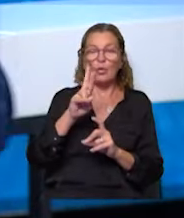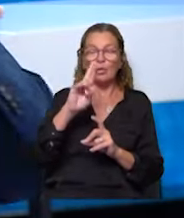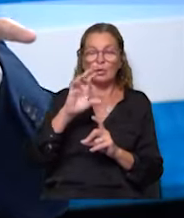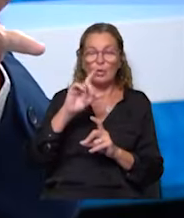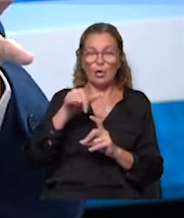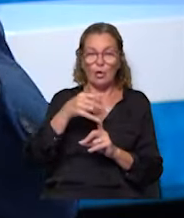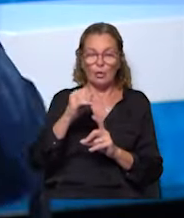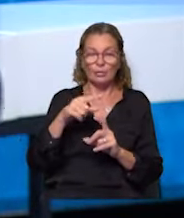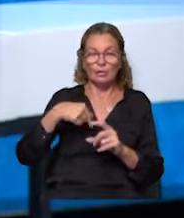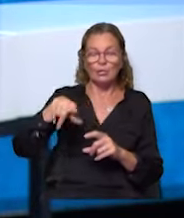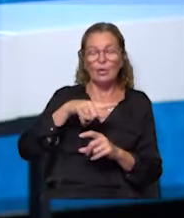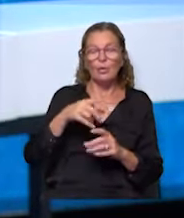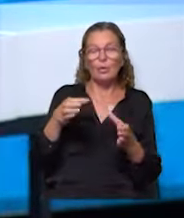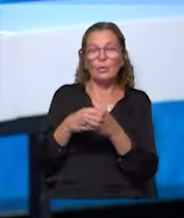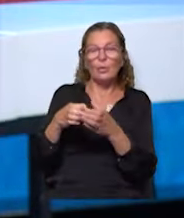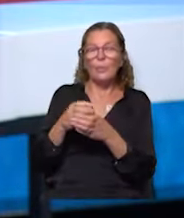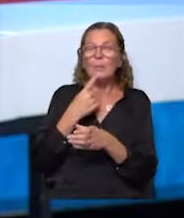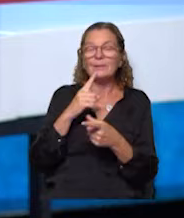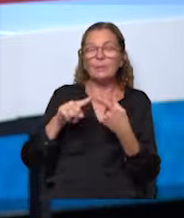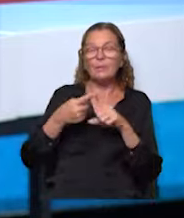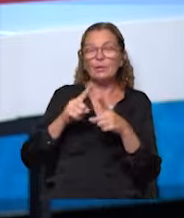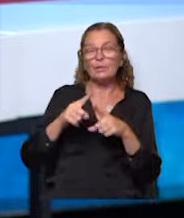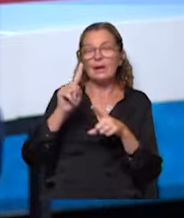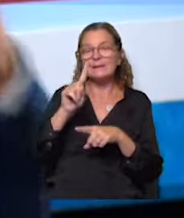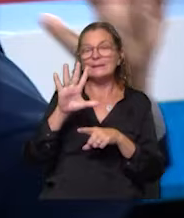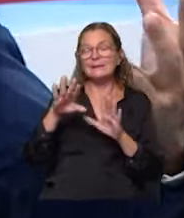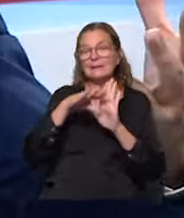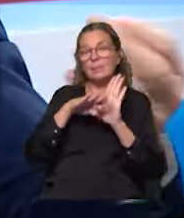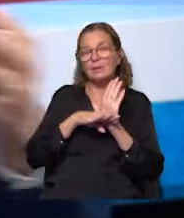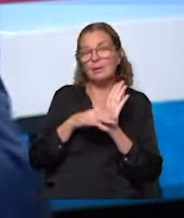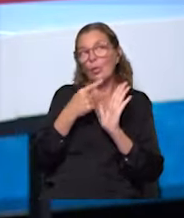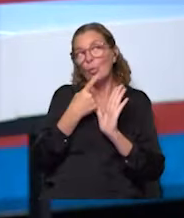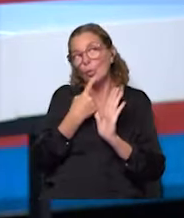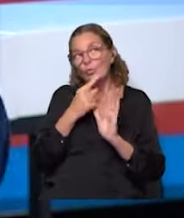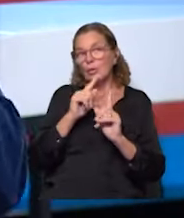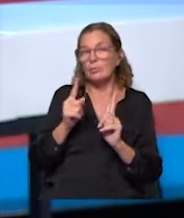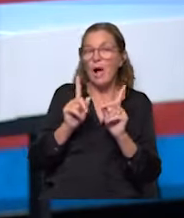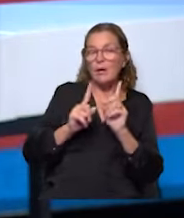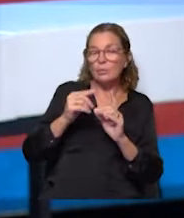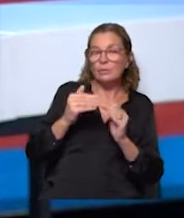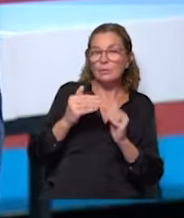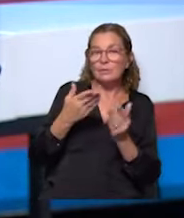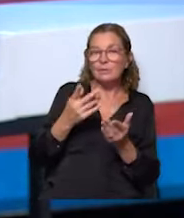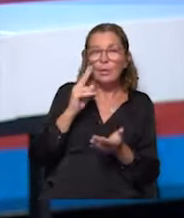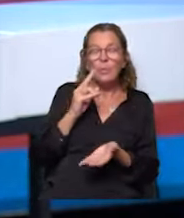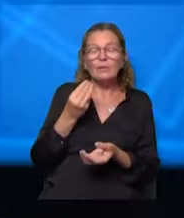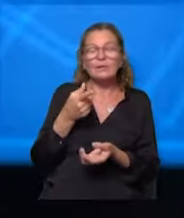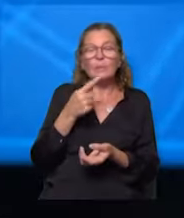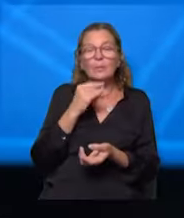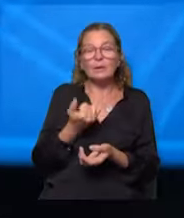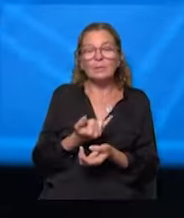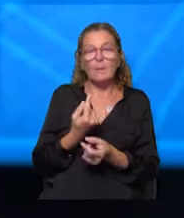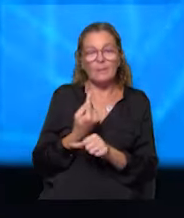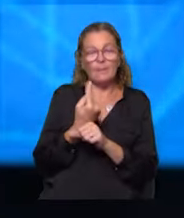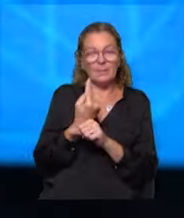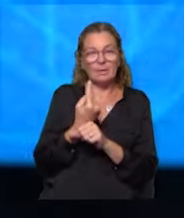seguridad de todos los partidos políticos se llegaron a acordar 15 medidas cuestionadas o no hubo algún intento Cómo ves eso Por ejemplo mir lo veo en